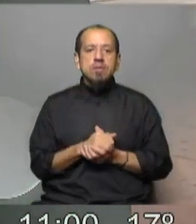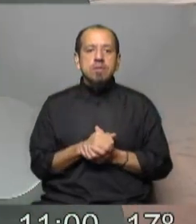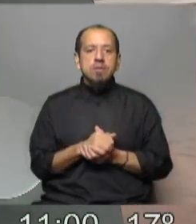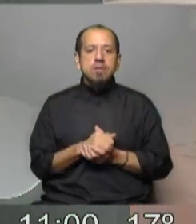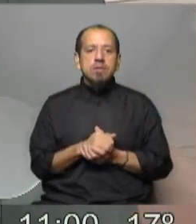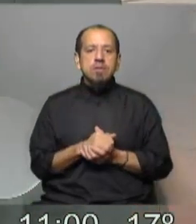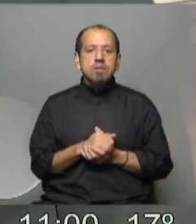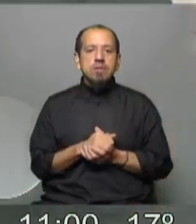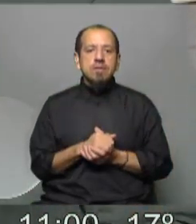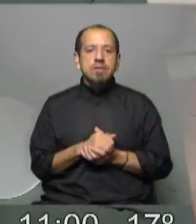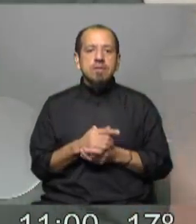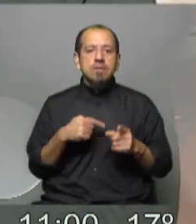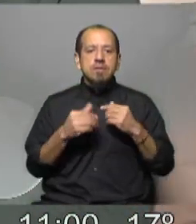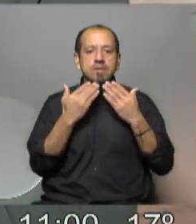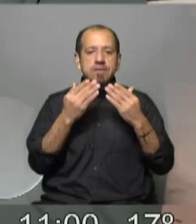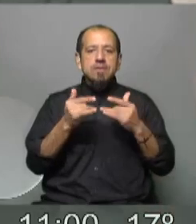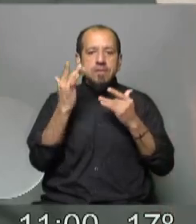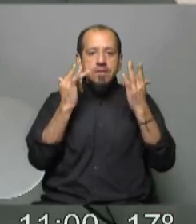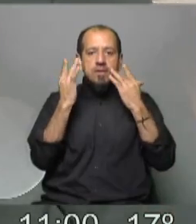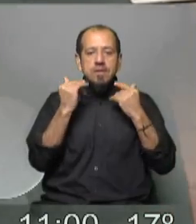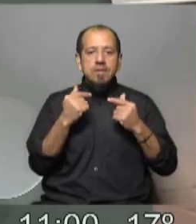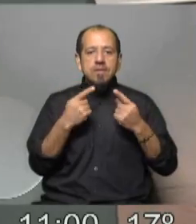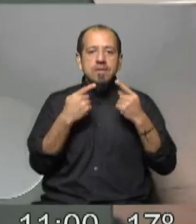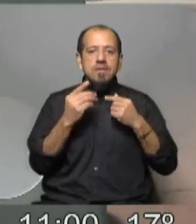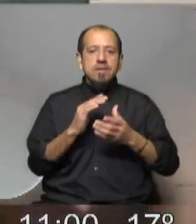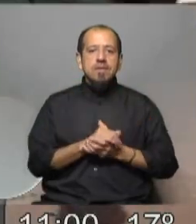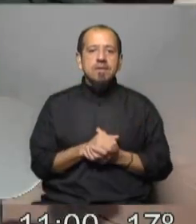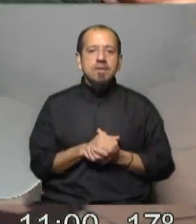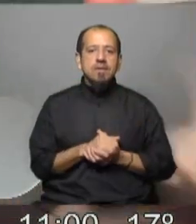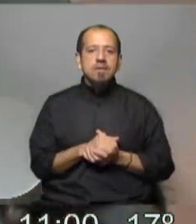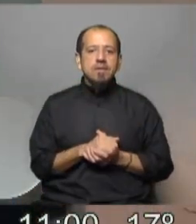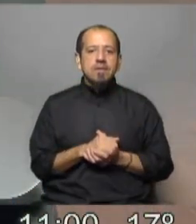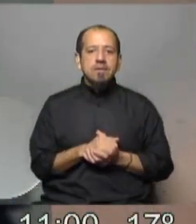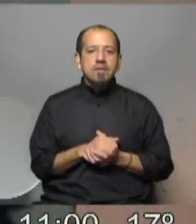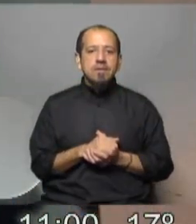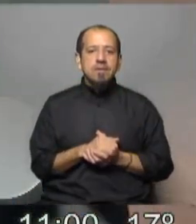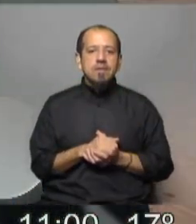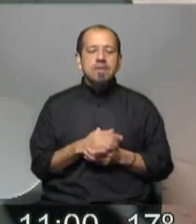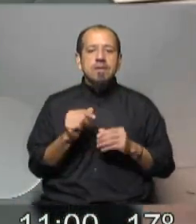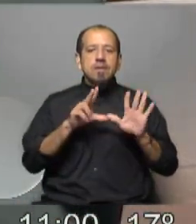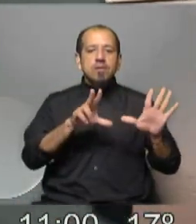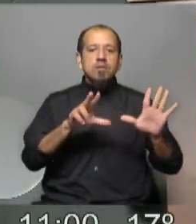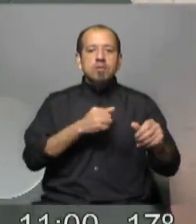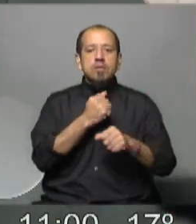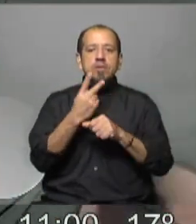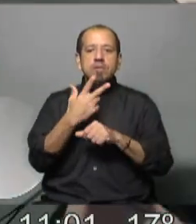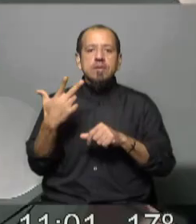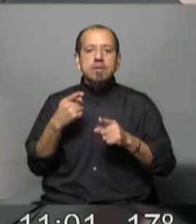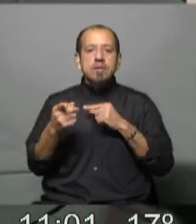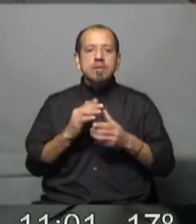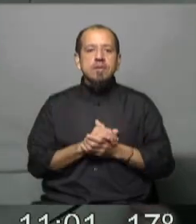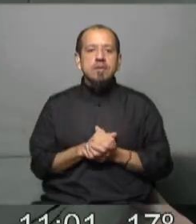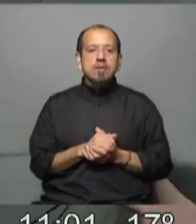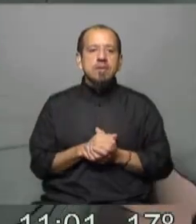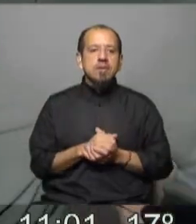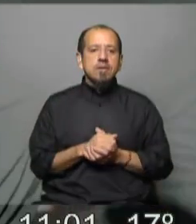nunca, hermano. Gracias por tu arte, gracias por hablar con nosotros. Vamos arriba. Qué buena onda. Bueno, muchas gracias. Bueno, nos vemos acá del 8 al 23, estamos con los Cantacuentos.